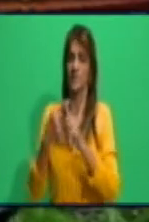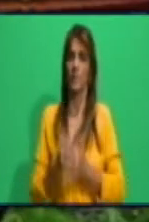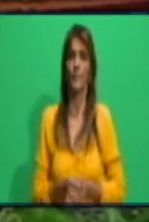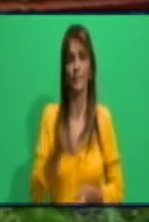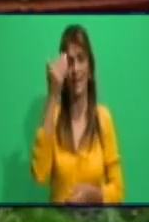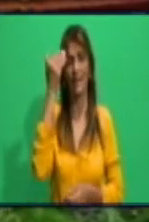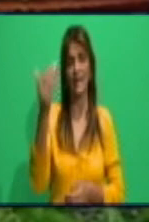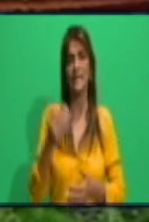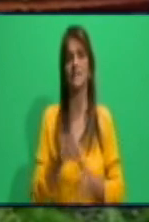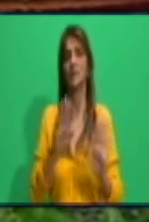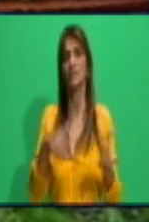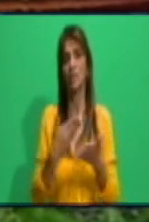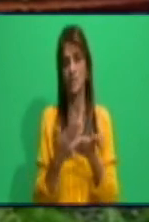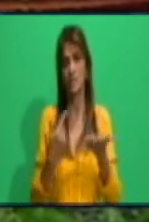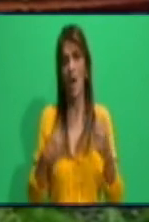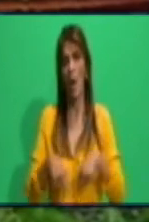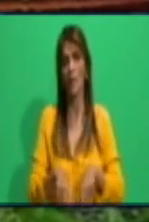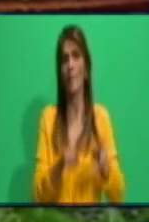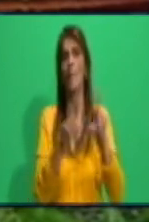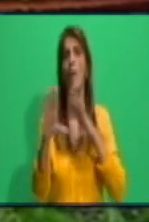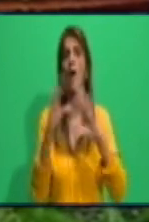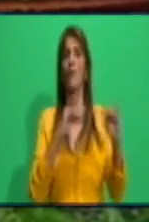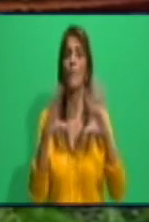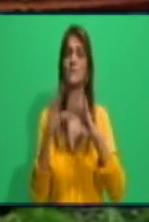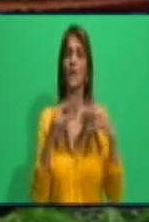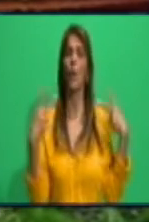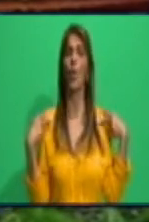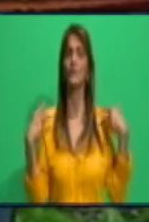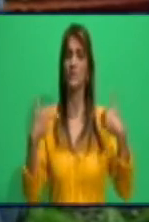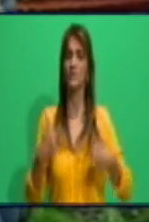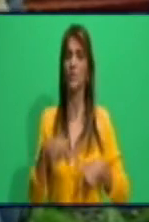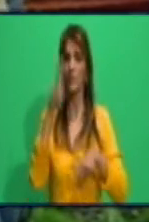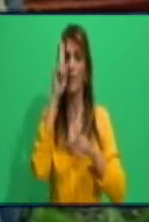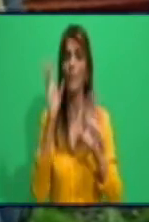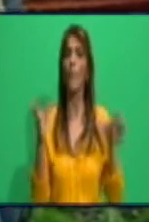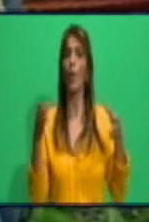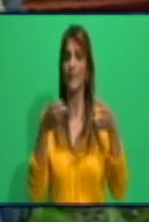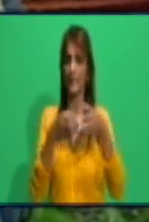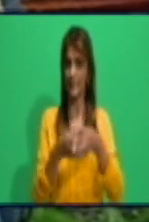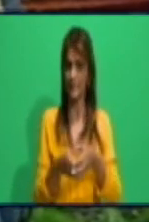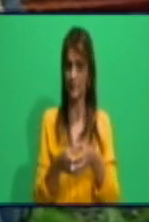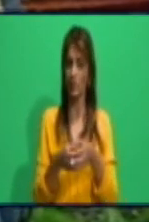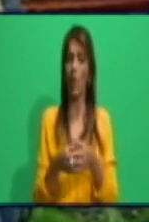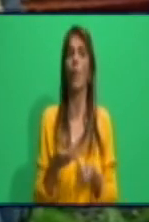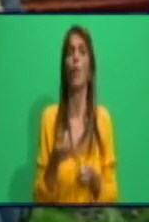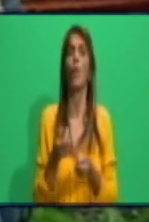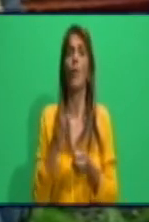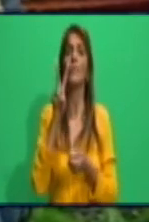al diálogo con el doctor Armando Plana Rivero, director del Policlínico René Vallejo, en este municipio de Bayamo, área...